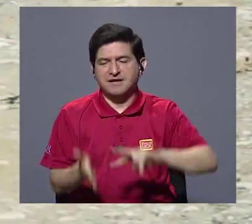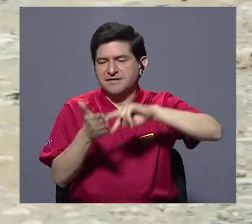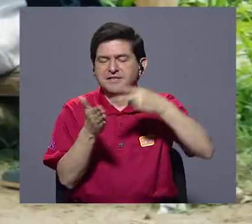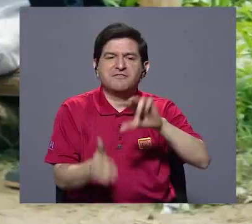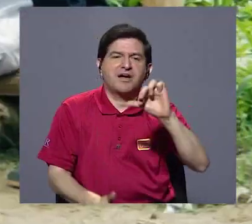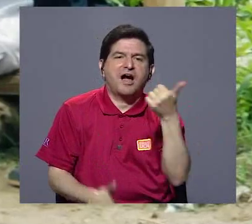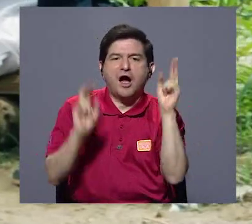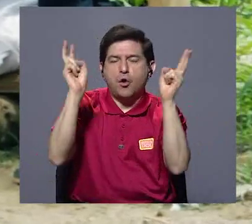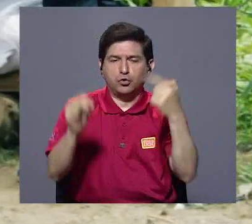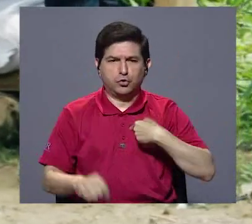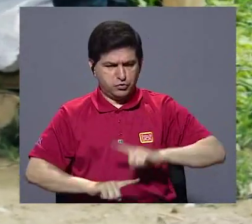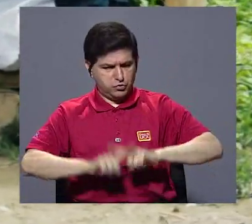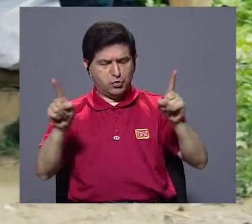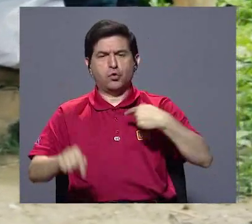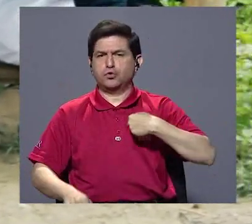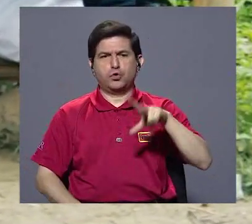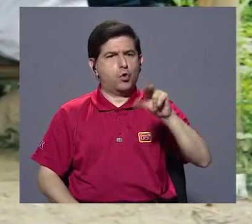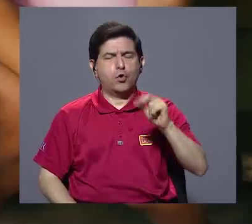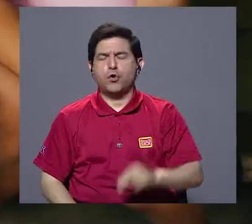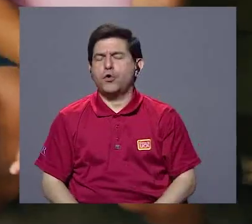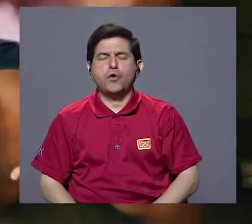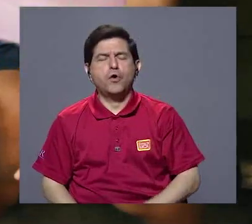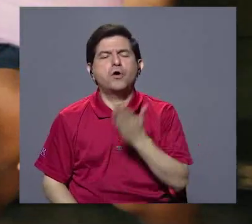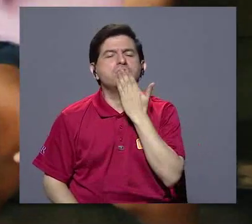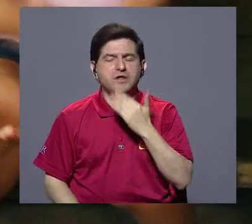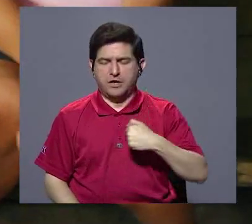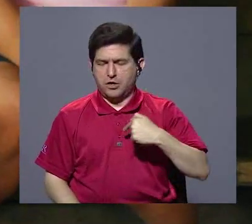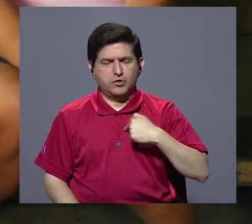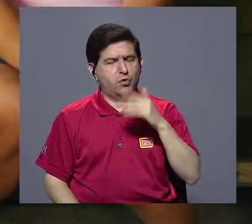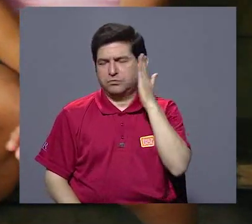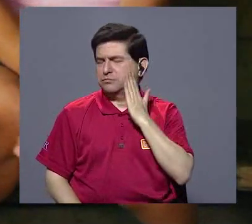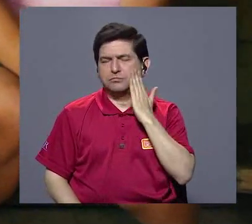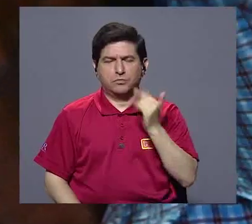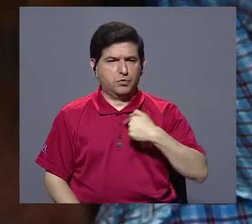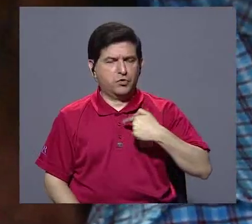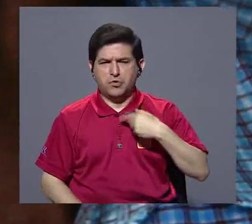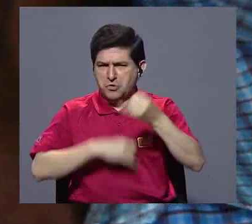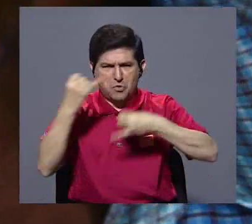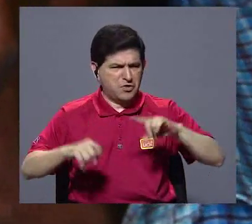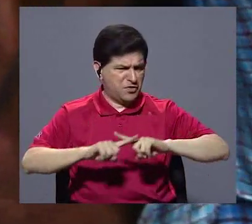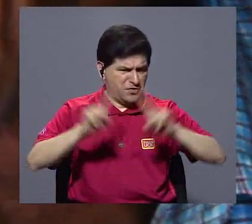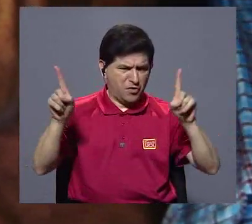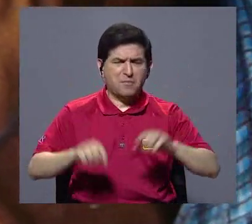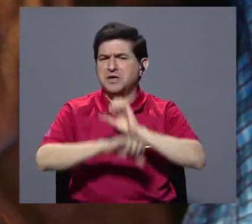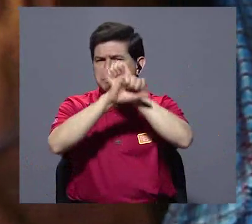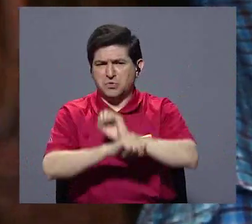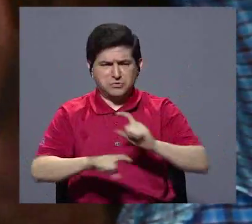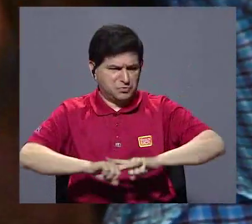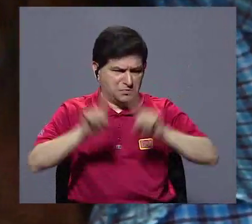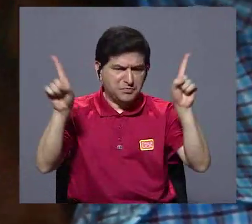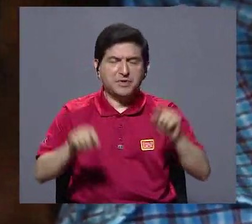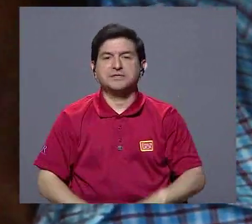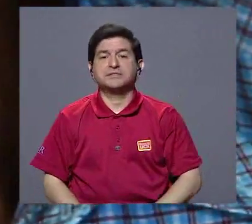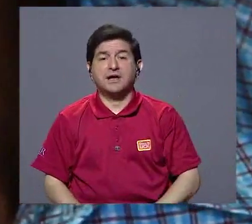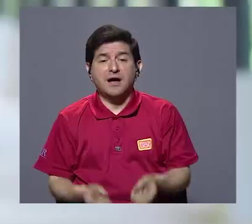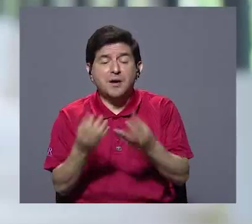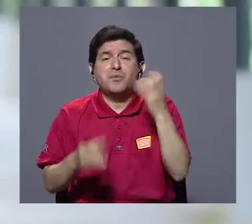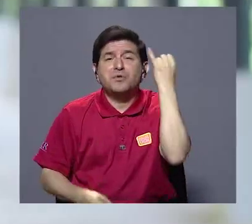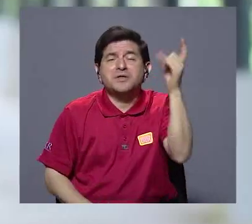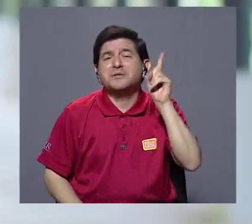otredad. Yo me diferencio porque yo no soy indígena, o sea, yo no soy moreno, yo no hablo una lengua, yo no tengo estas tradiciones. Se le llena